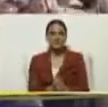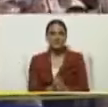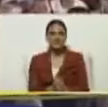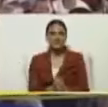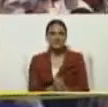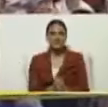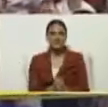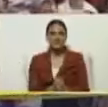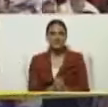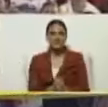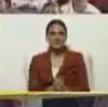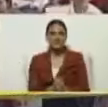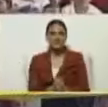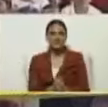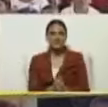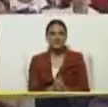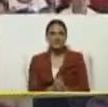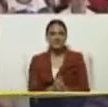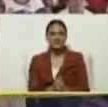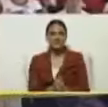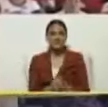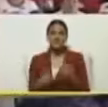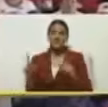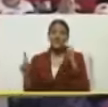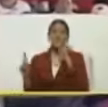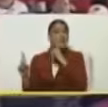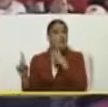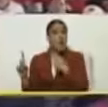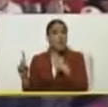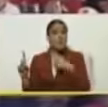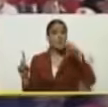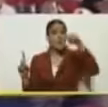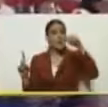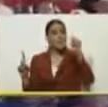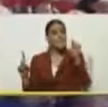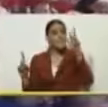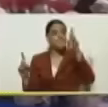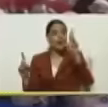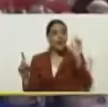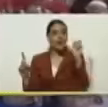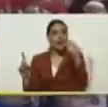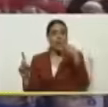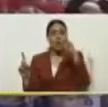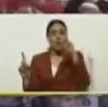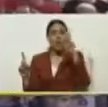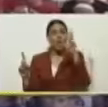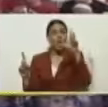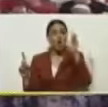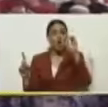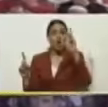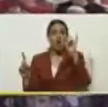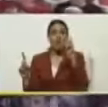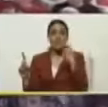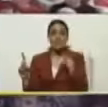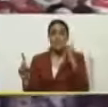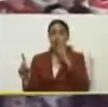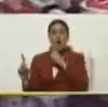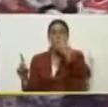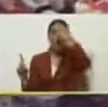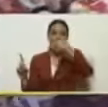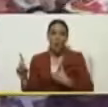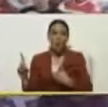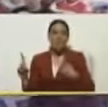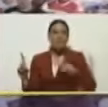¿Cómo? Margloris del Carmen. Camacho García, con orgullo. Camacho, ese Camacho viene de los Andes. Del